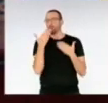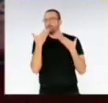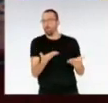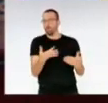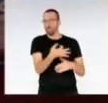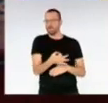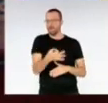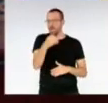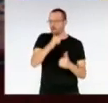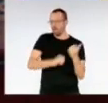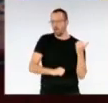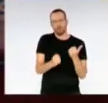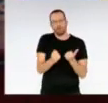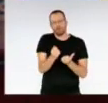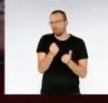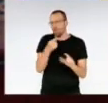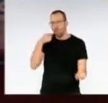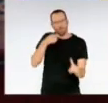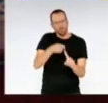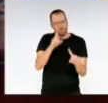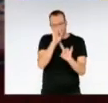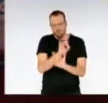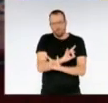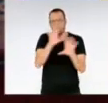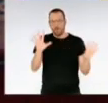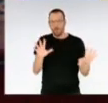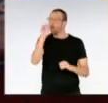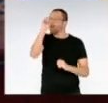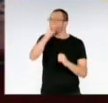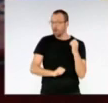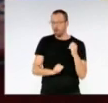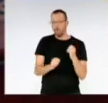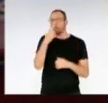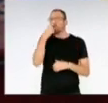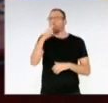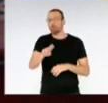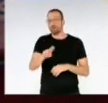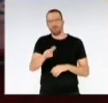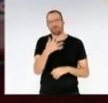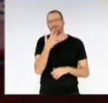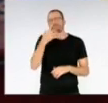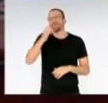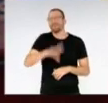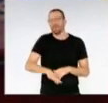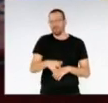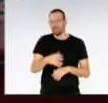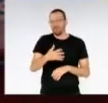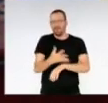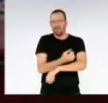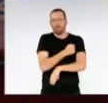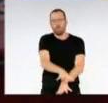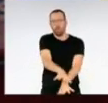propósito ineludible que yo creo que el Hierro tiene, independientemente de quién vaya a gobernar el Cabildo